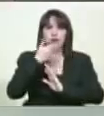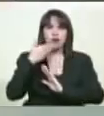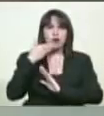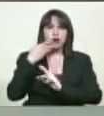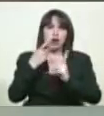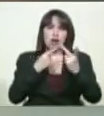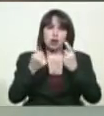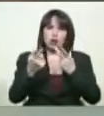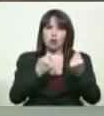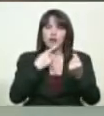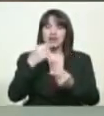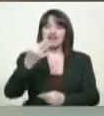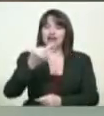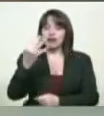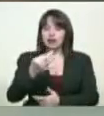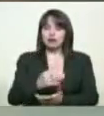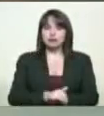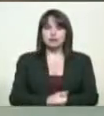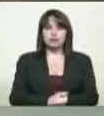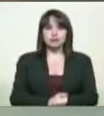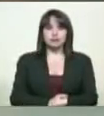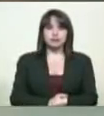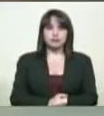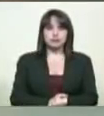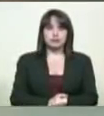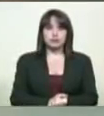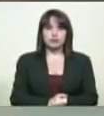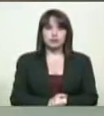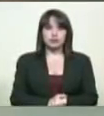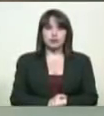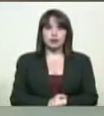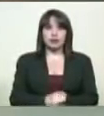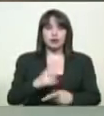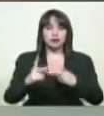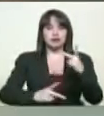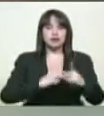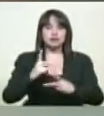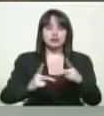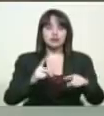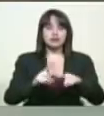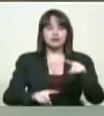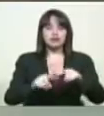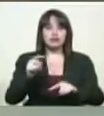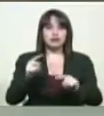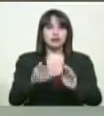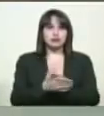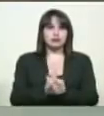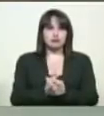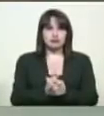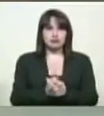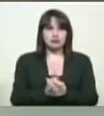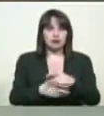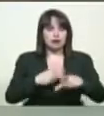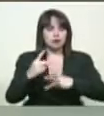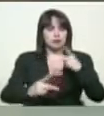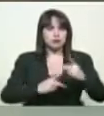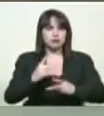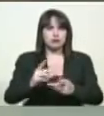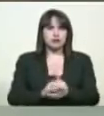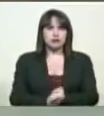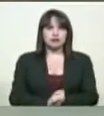crecimiento real crecimiento de la producción crecimiento de la economía crecimiento de la productividad